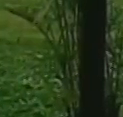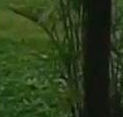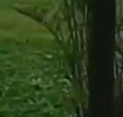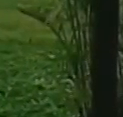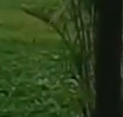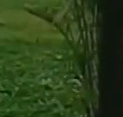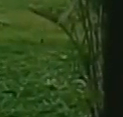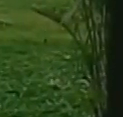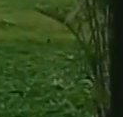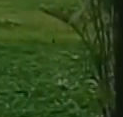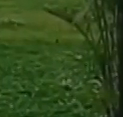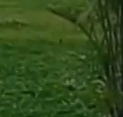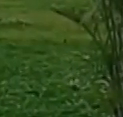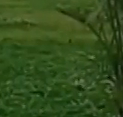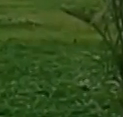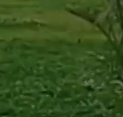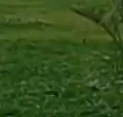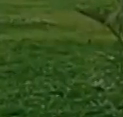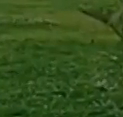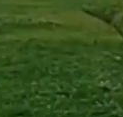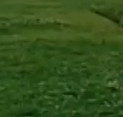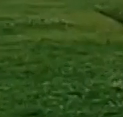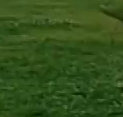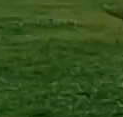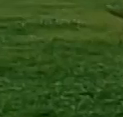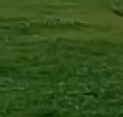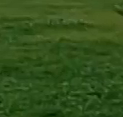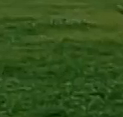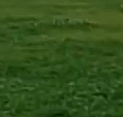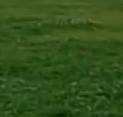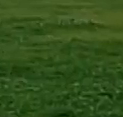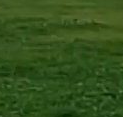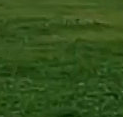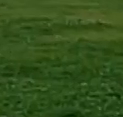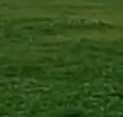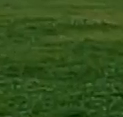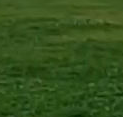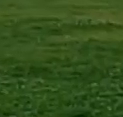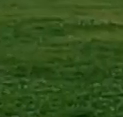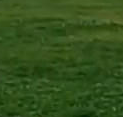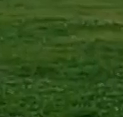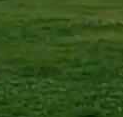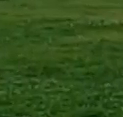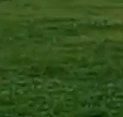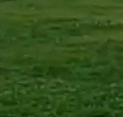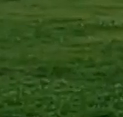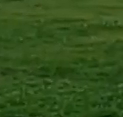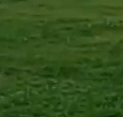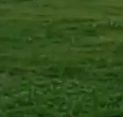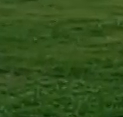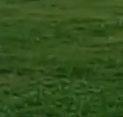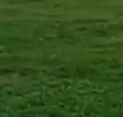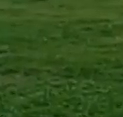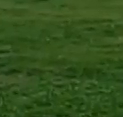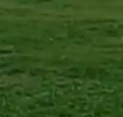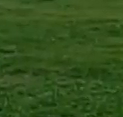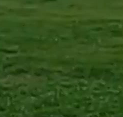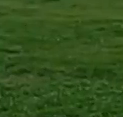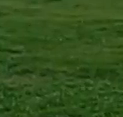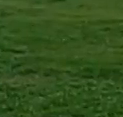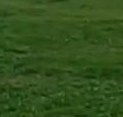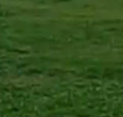Miriam Padrón, vocera de la comuna Ecorrural Golpe de Timón, vertiente Culebrilla, del Parque Nacional Guaraira